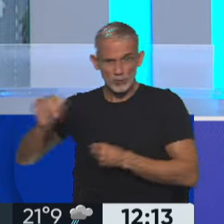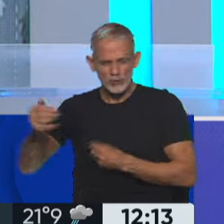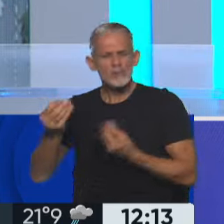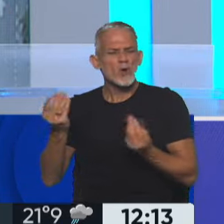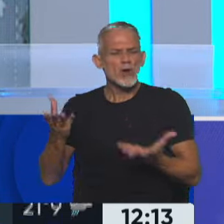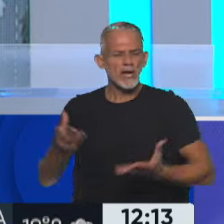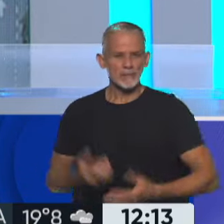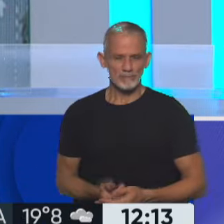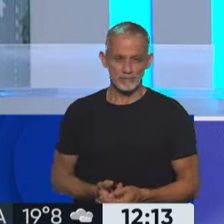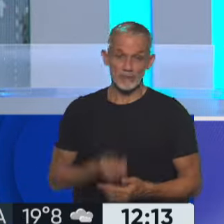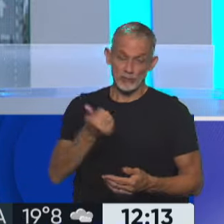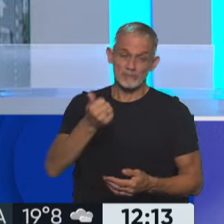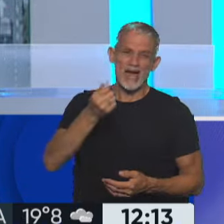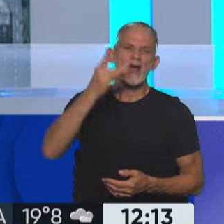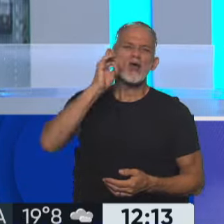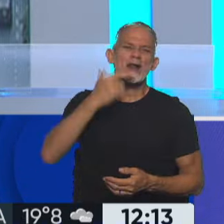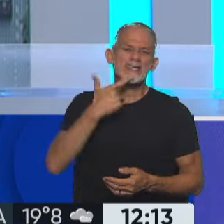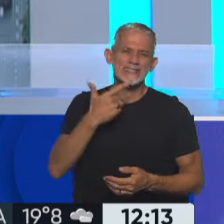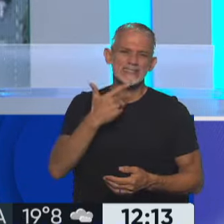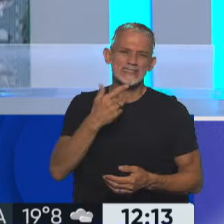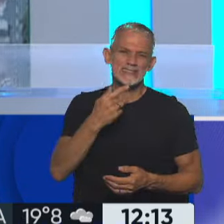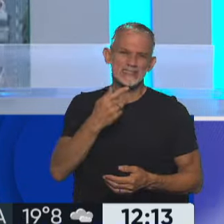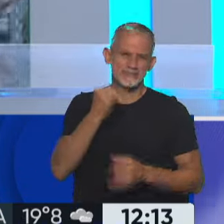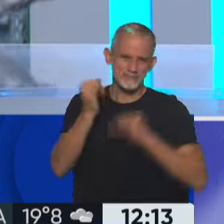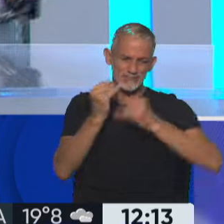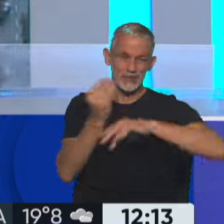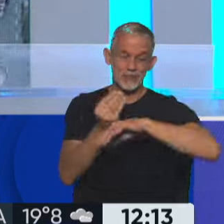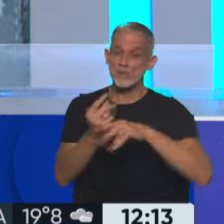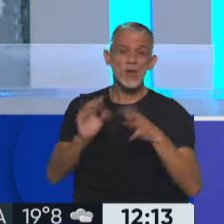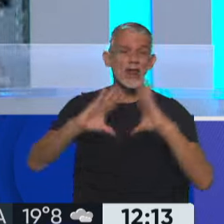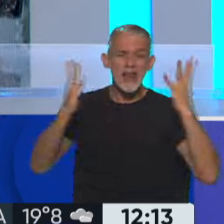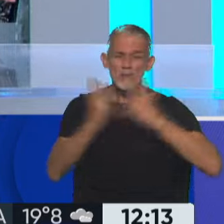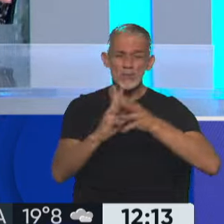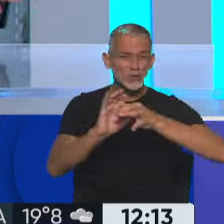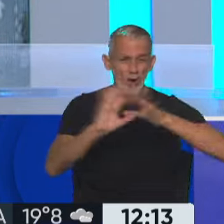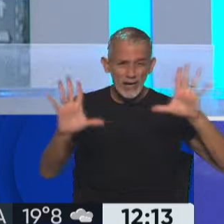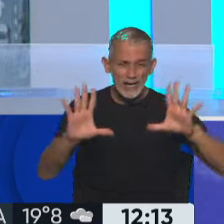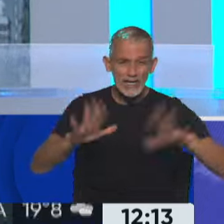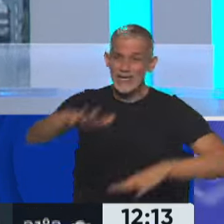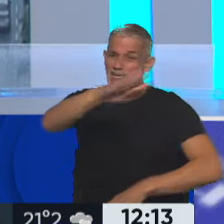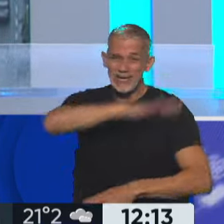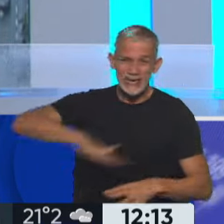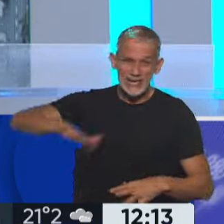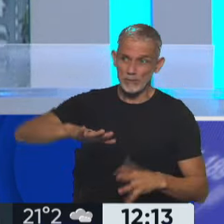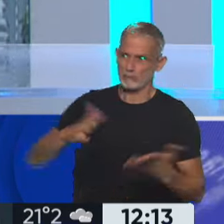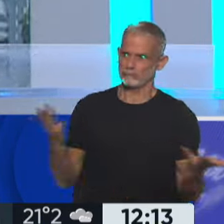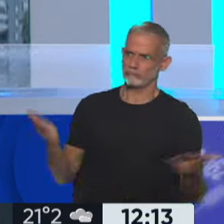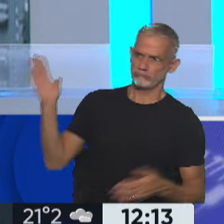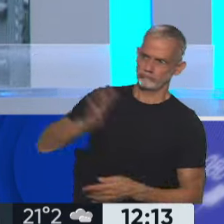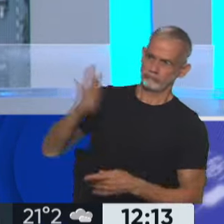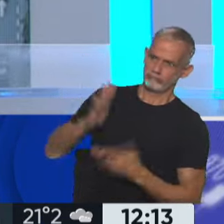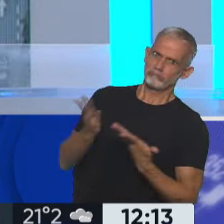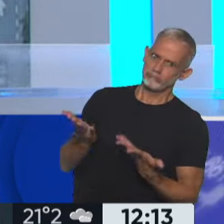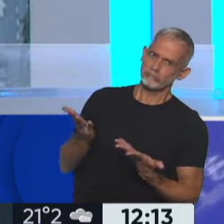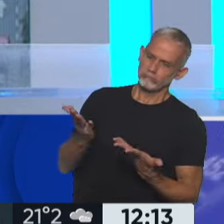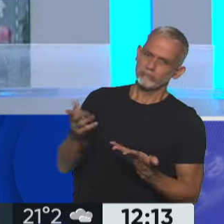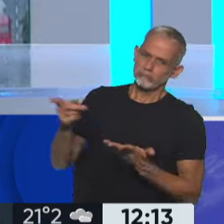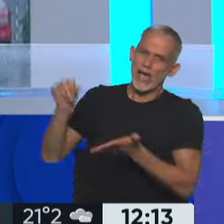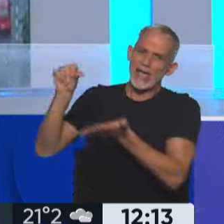explicación que da a dorny es que todo el mundo libre todo occidente está amenazado a partir de